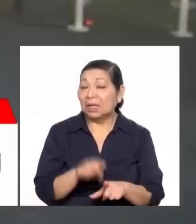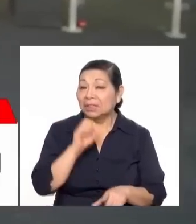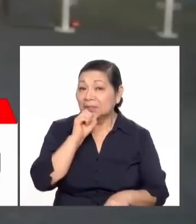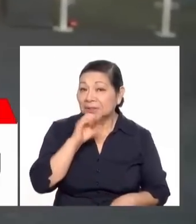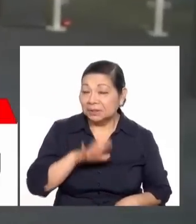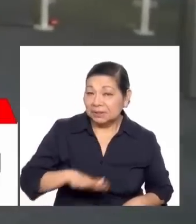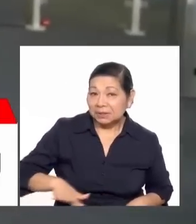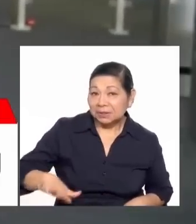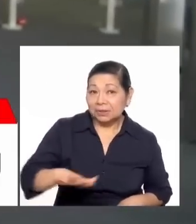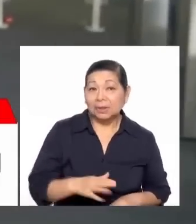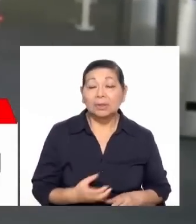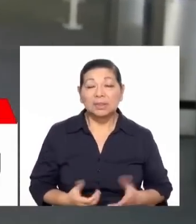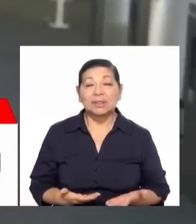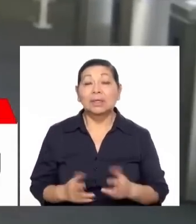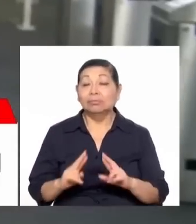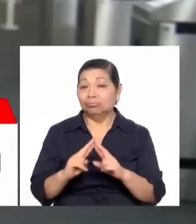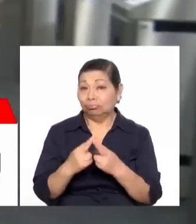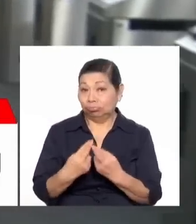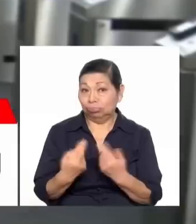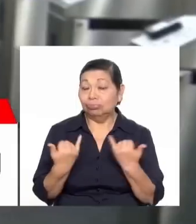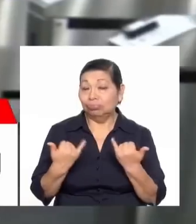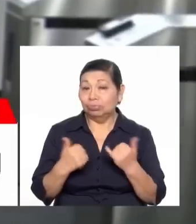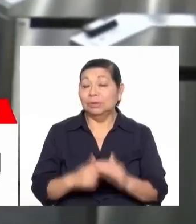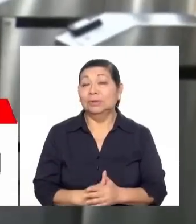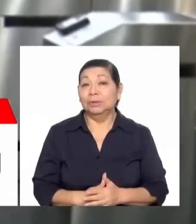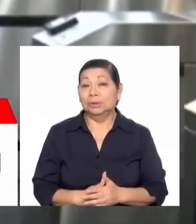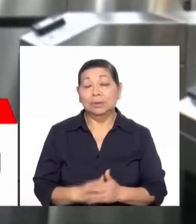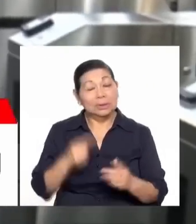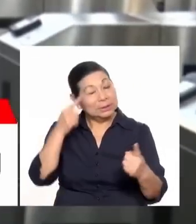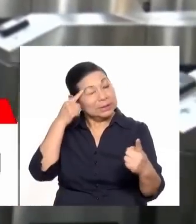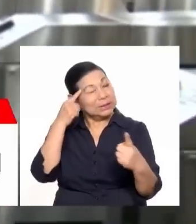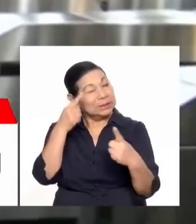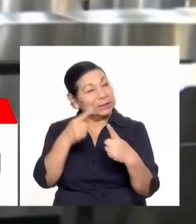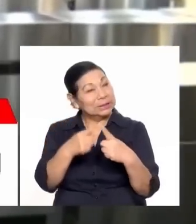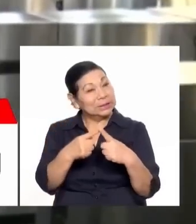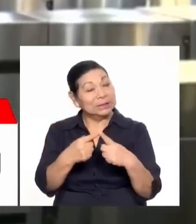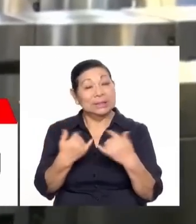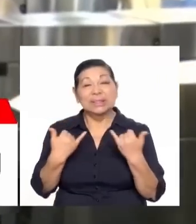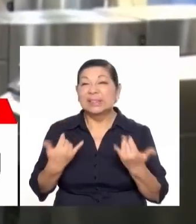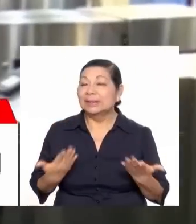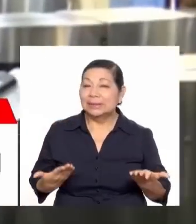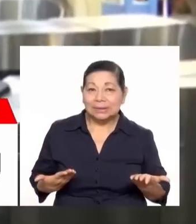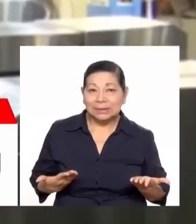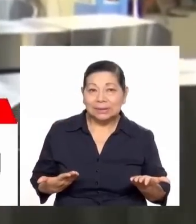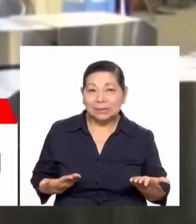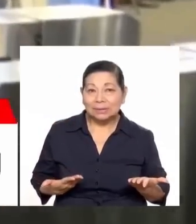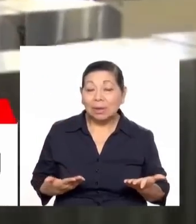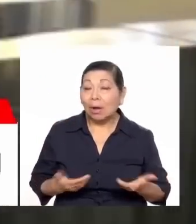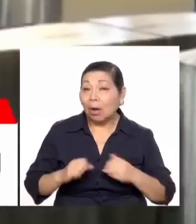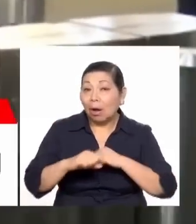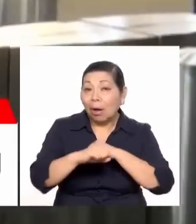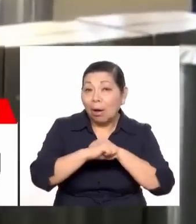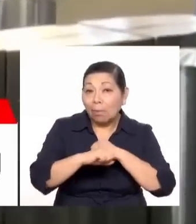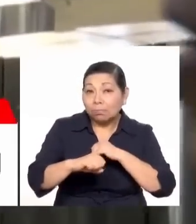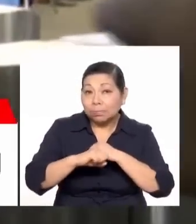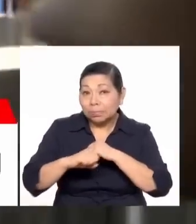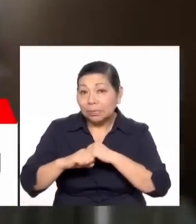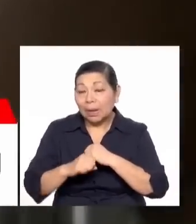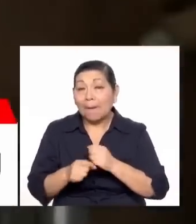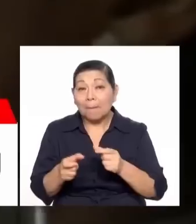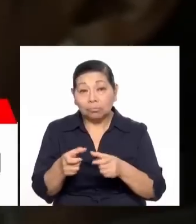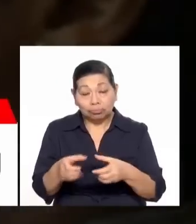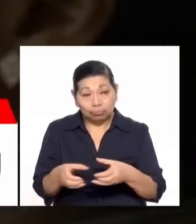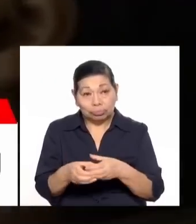señalar que la cumbre de los Objetivos de Desarrollo Sostenible busca promover que los Estados